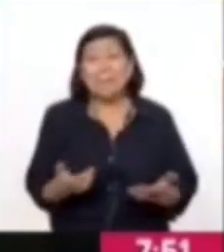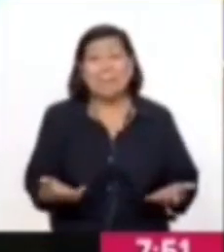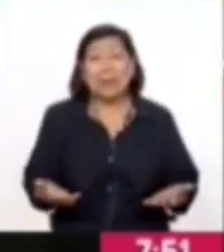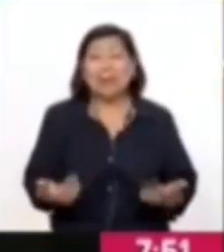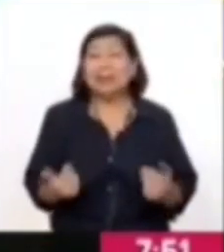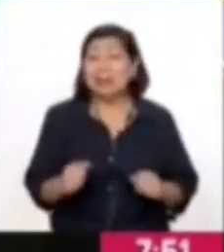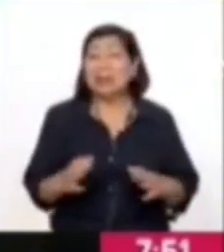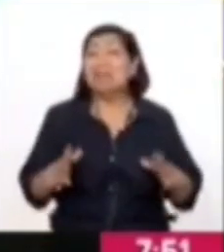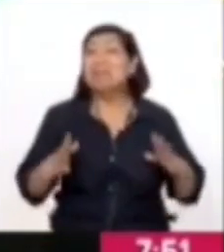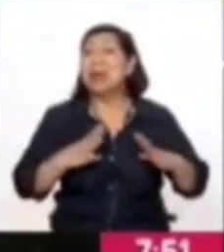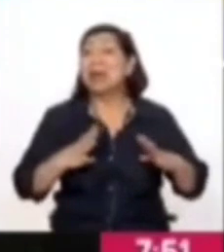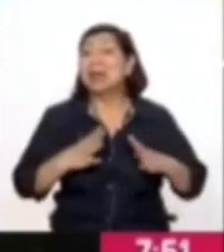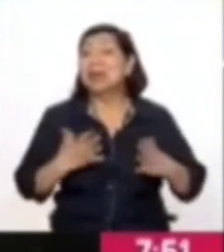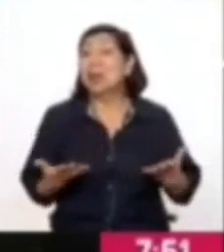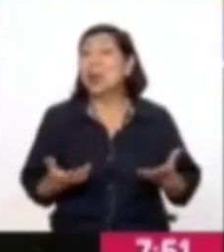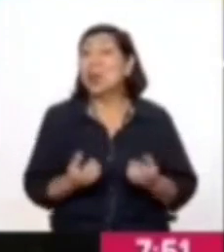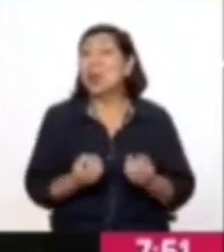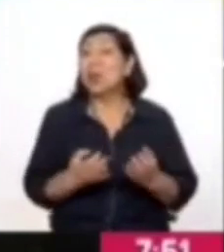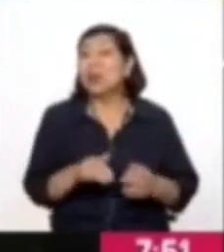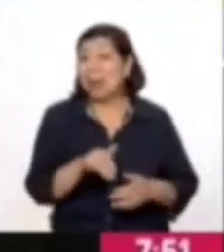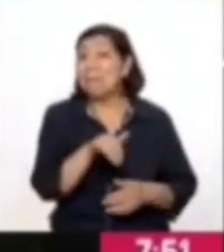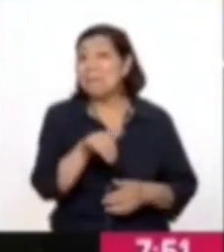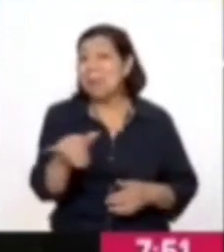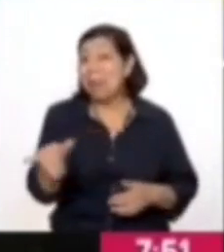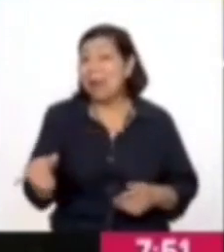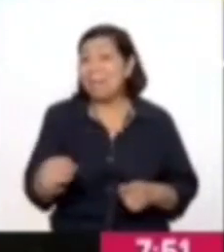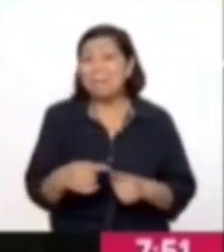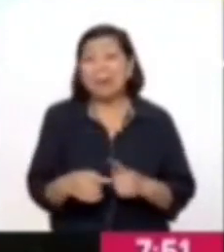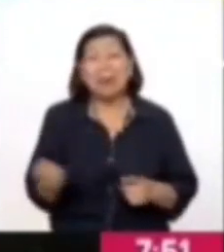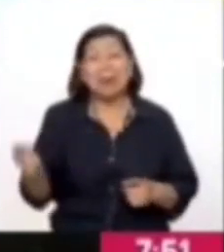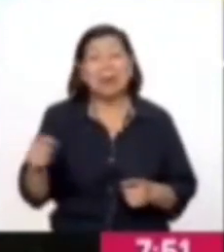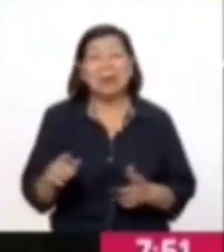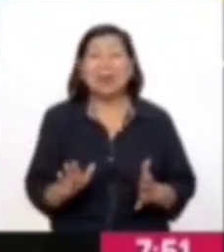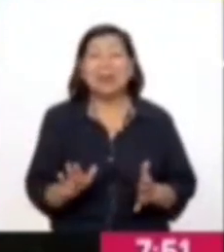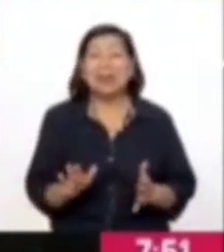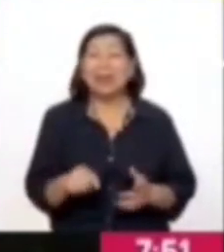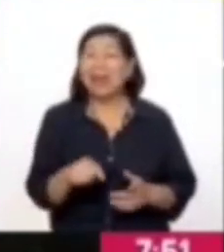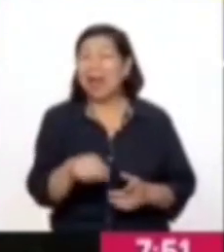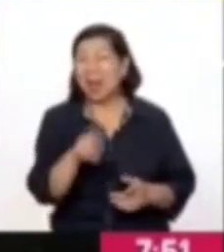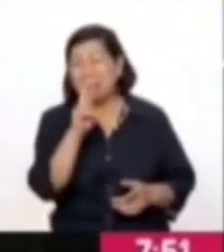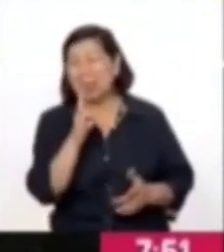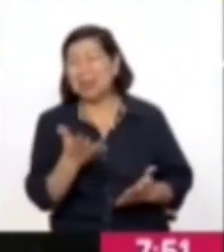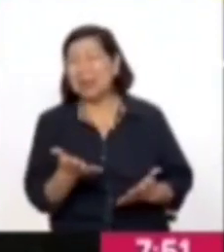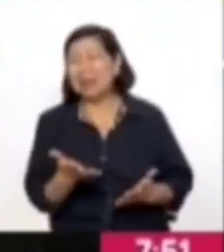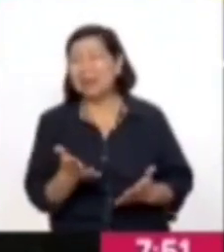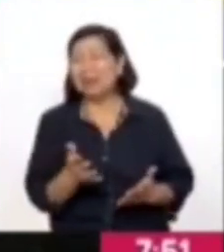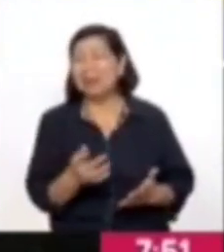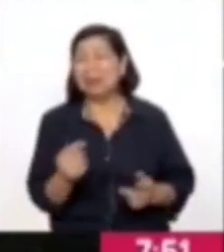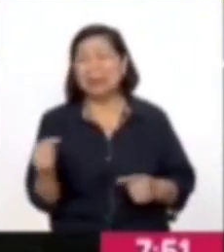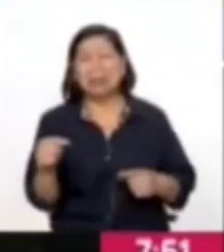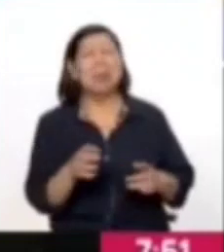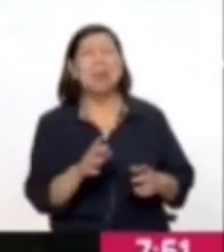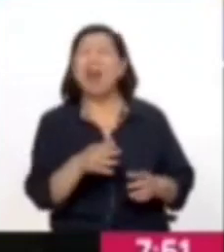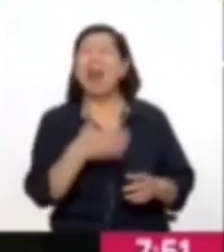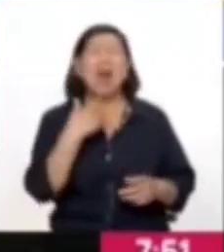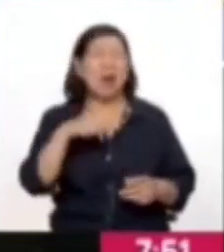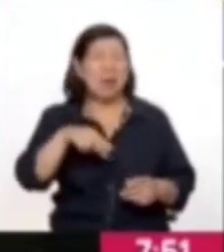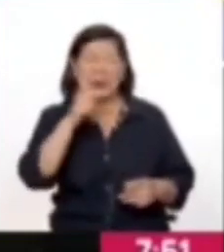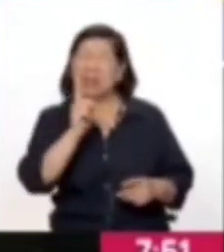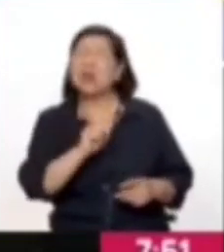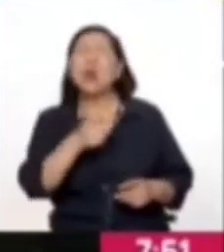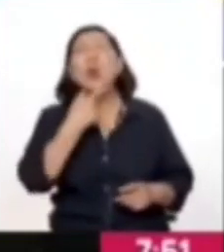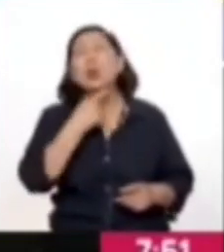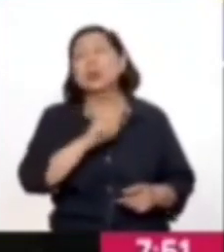gente, si tiene vacaciones, mucha gente viaja. Entonces, y mira el Perú, punto rojo, warning por todos lados, me voy a otro país,